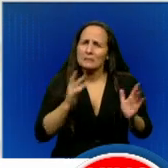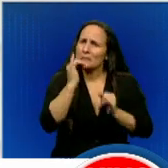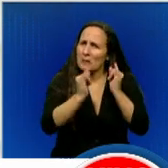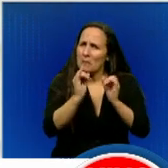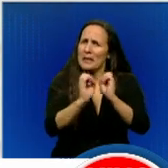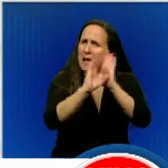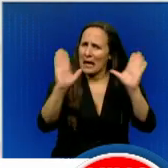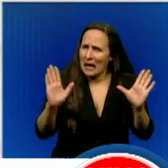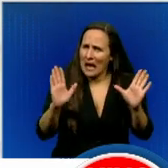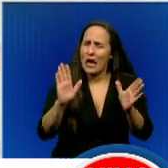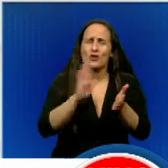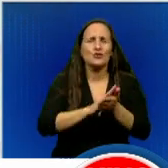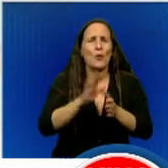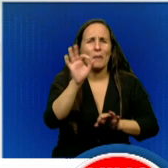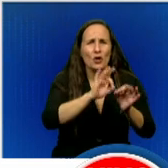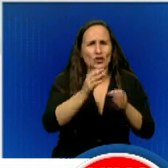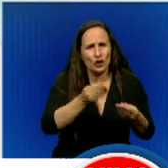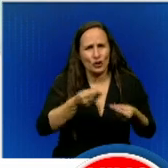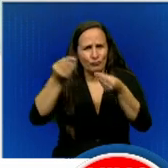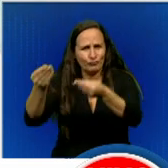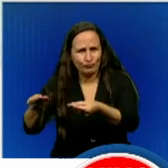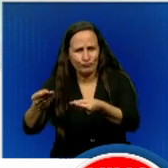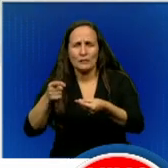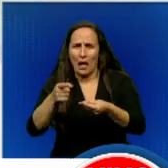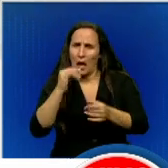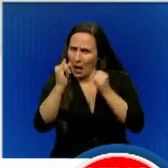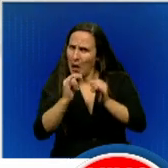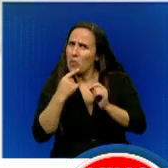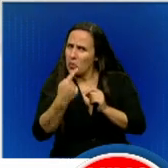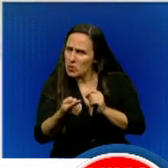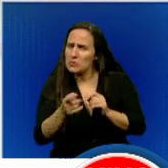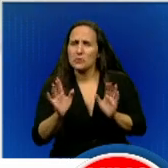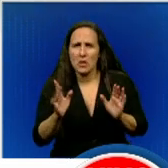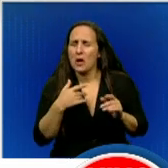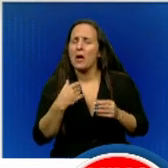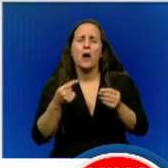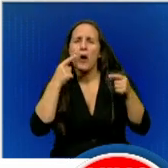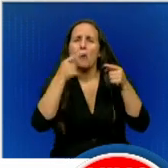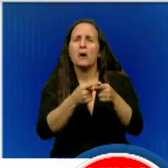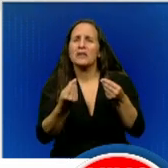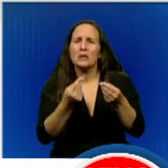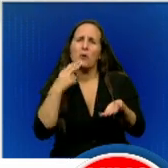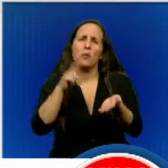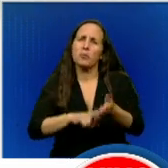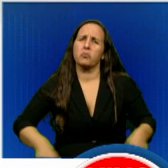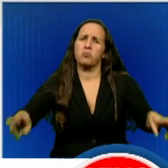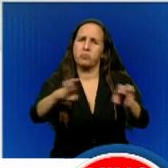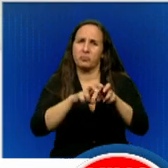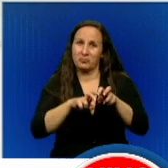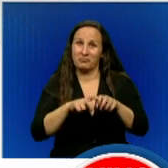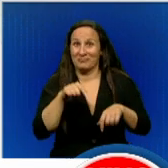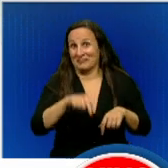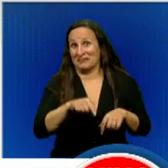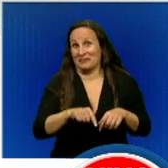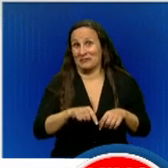el mensaje de elevación del proyecto dice bueno lo que se pretende es aumentar la recaudación ciento no es aumentar la presión fiscal